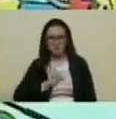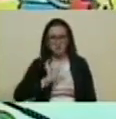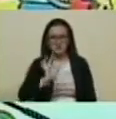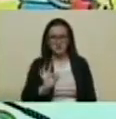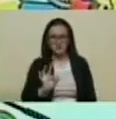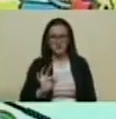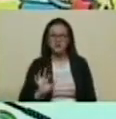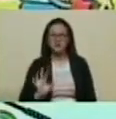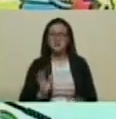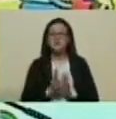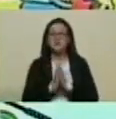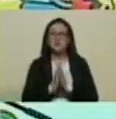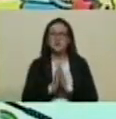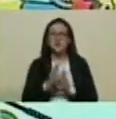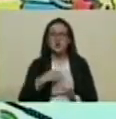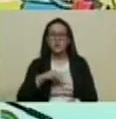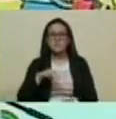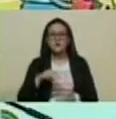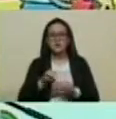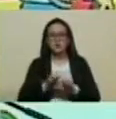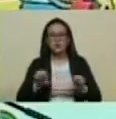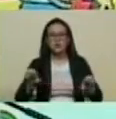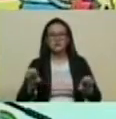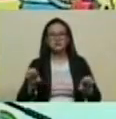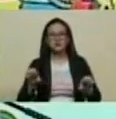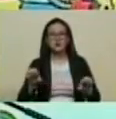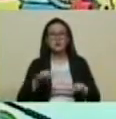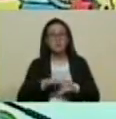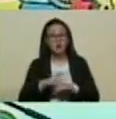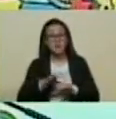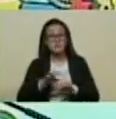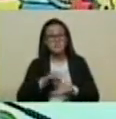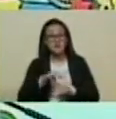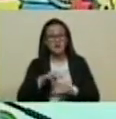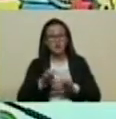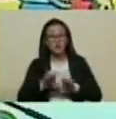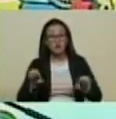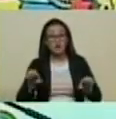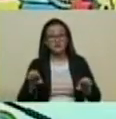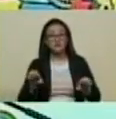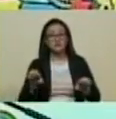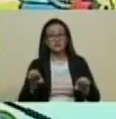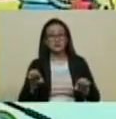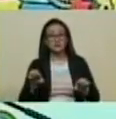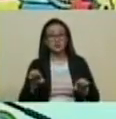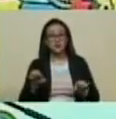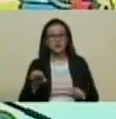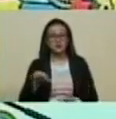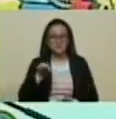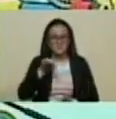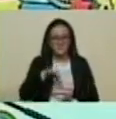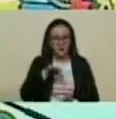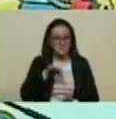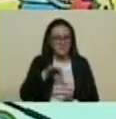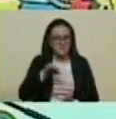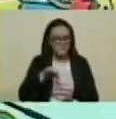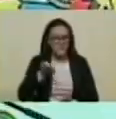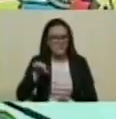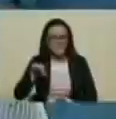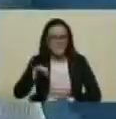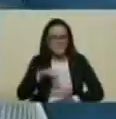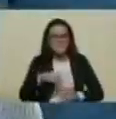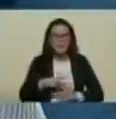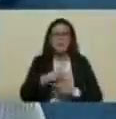diría, por favor, nómbreme ministro de Educación, porque el ministro de Educación es el que está sembrando los valores de la